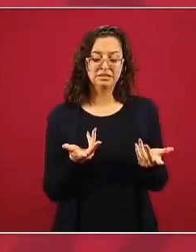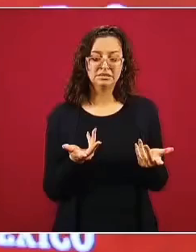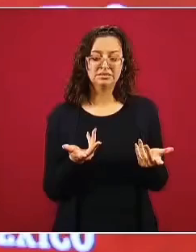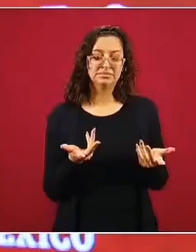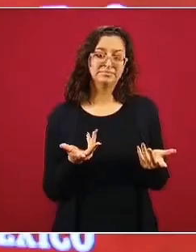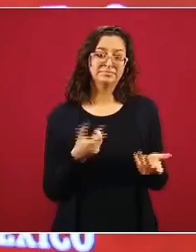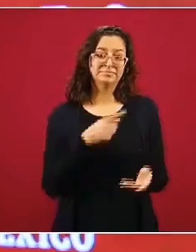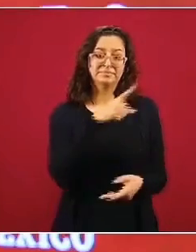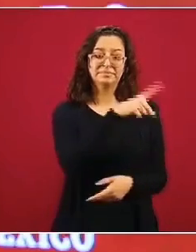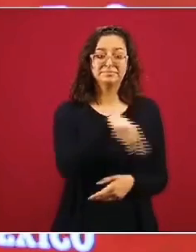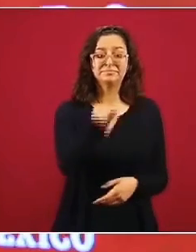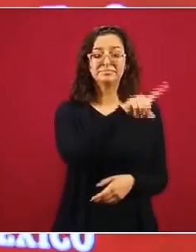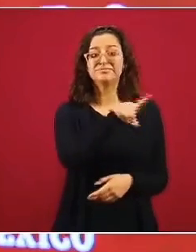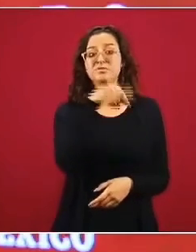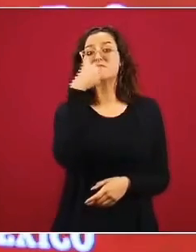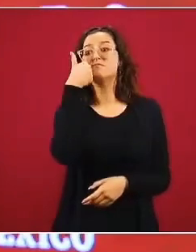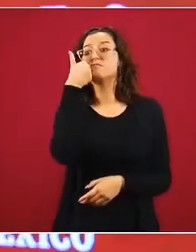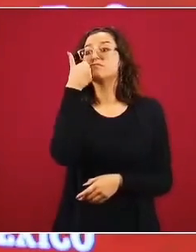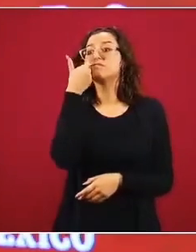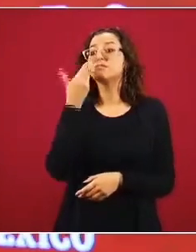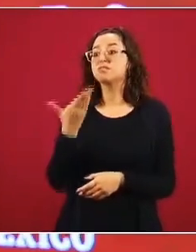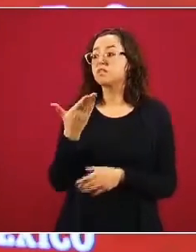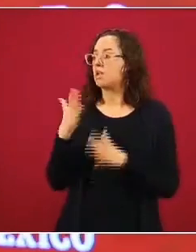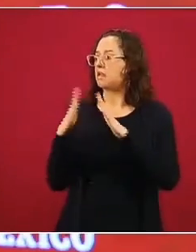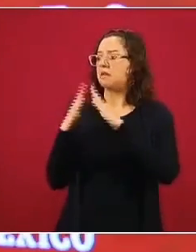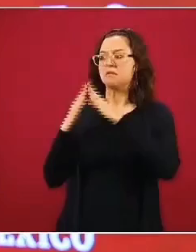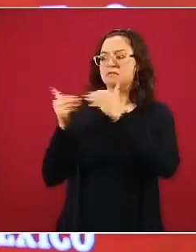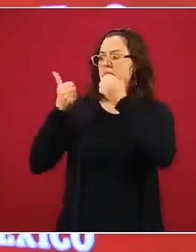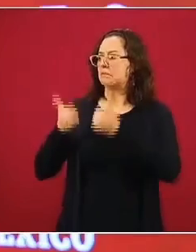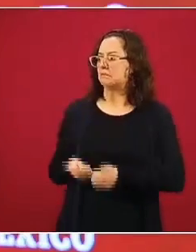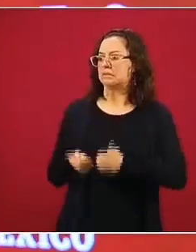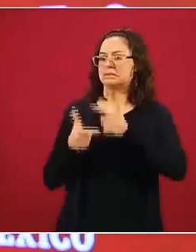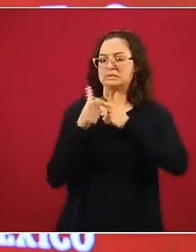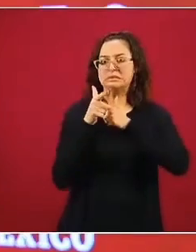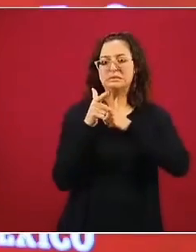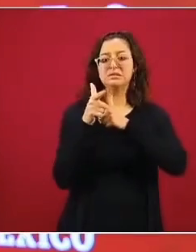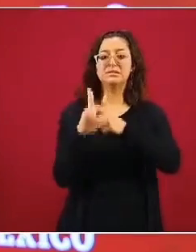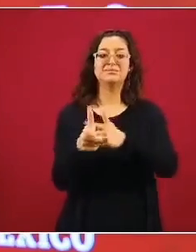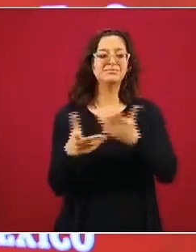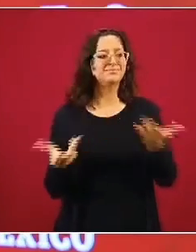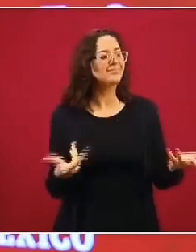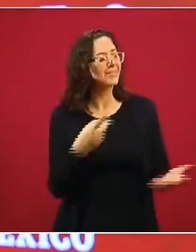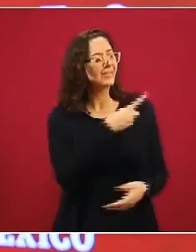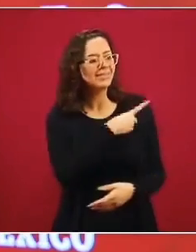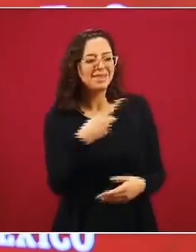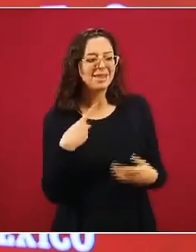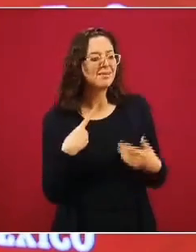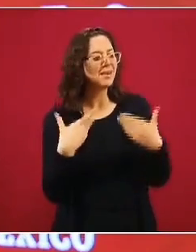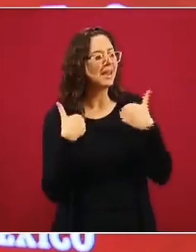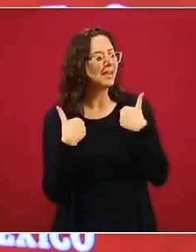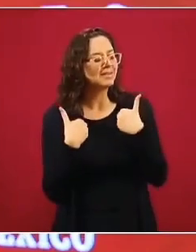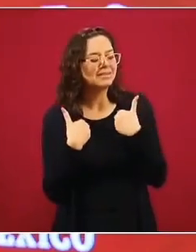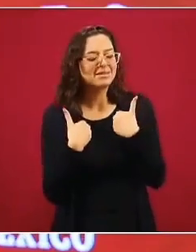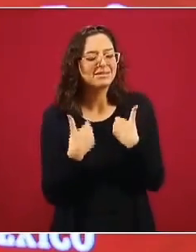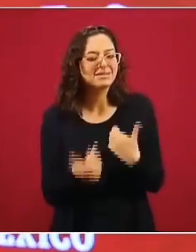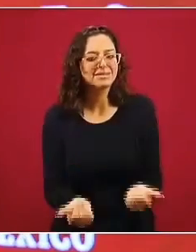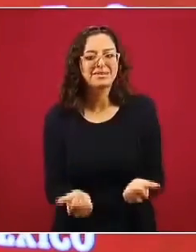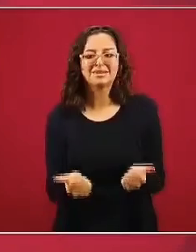el confinamiento o el retiro, que comprendan de que son situaciones